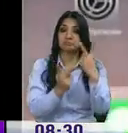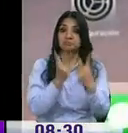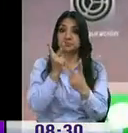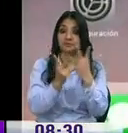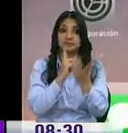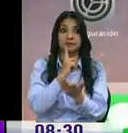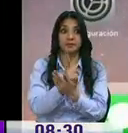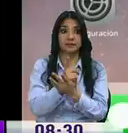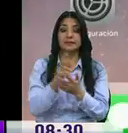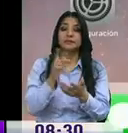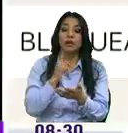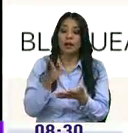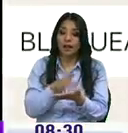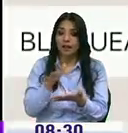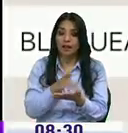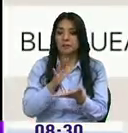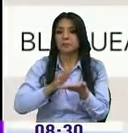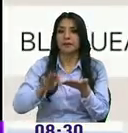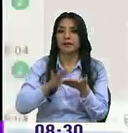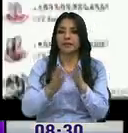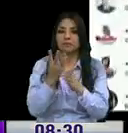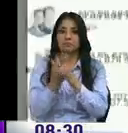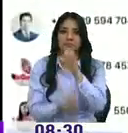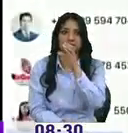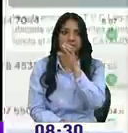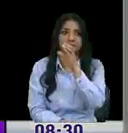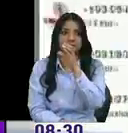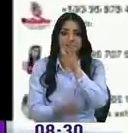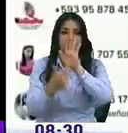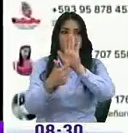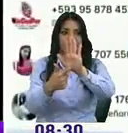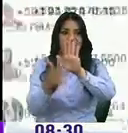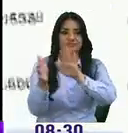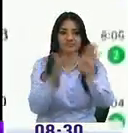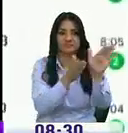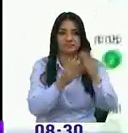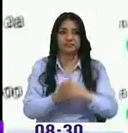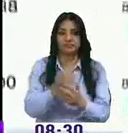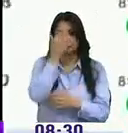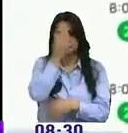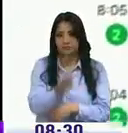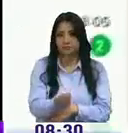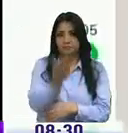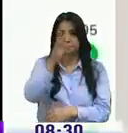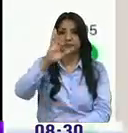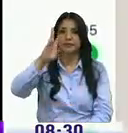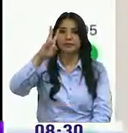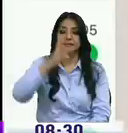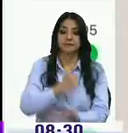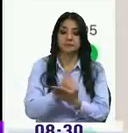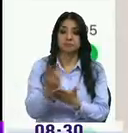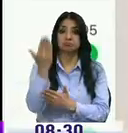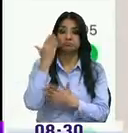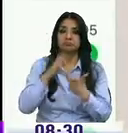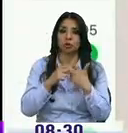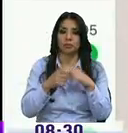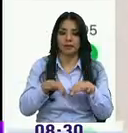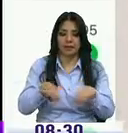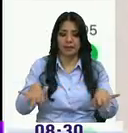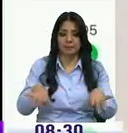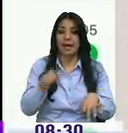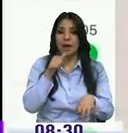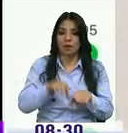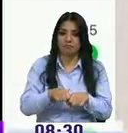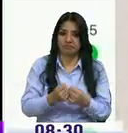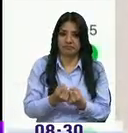de salirse por estar jugando. Aguántame, que ya agarré. Ahí está. Muy bien. Buenos días, amigos de TVC. La semana pasada solucionaron el problema de la fuga de agua,